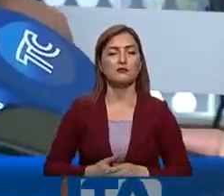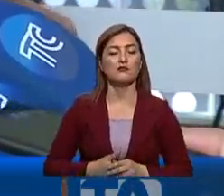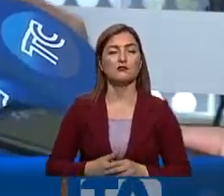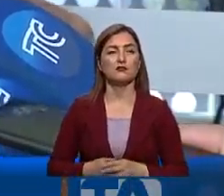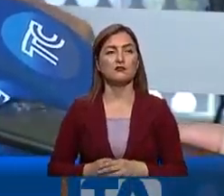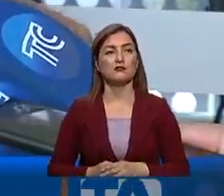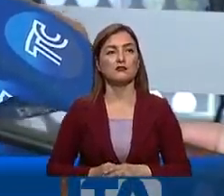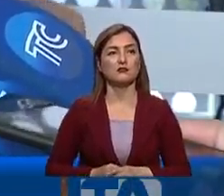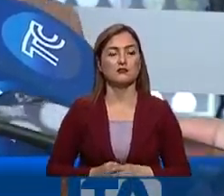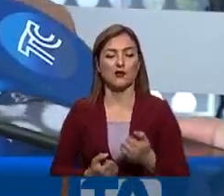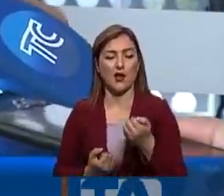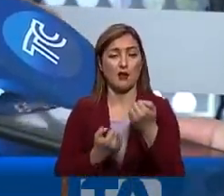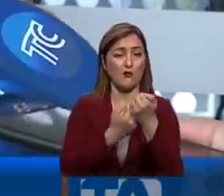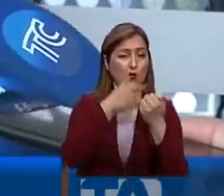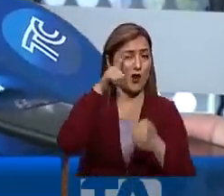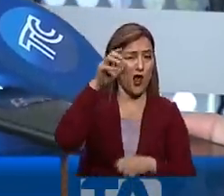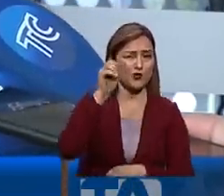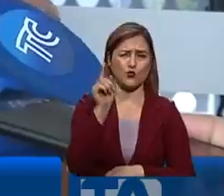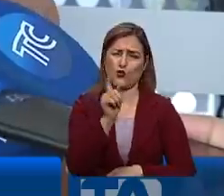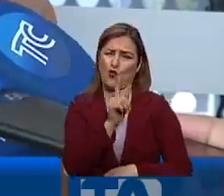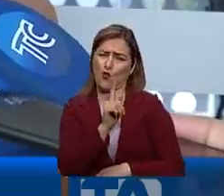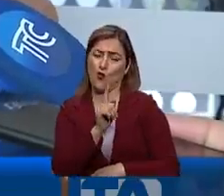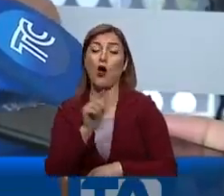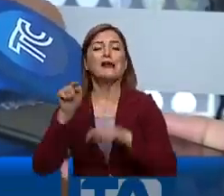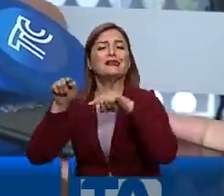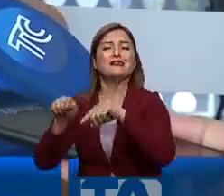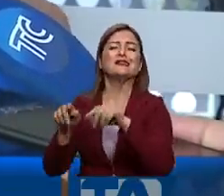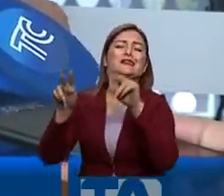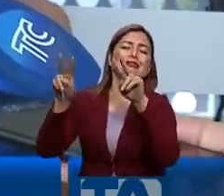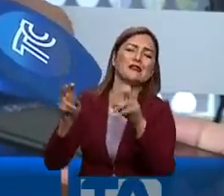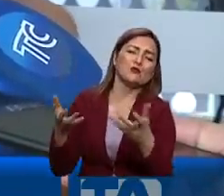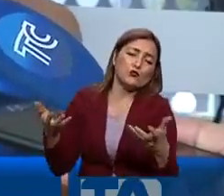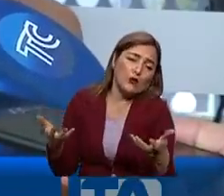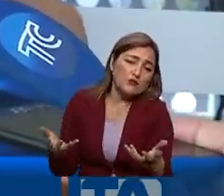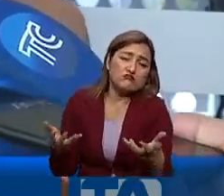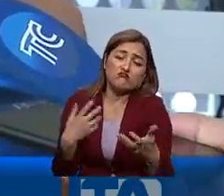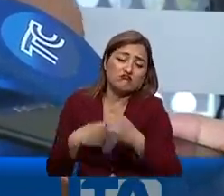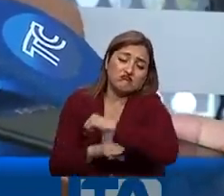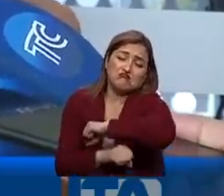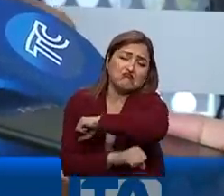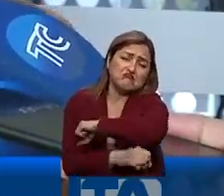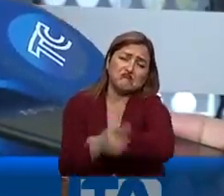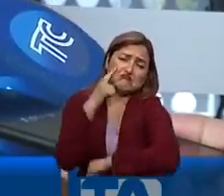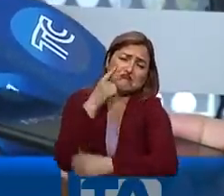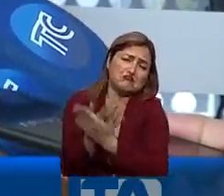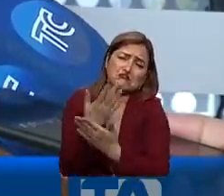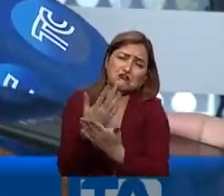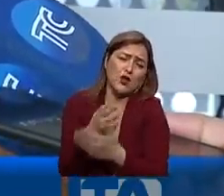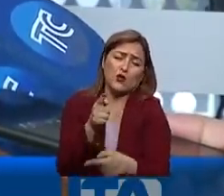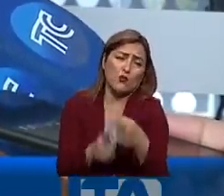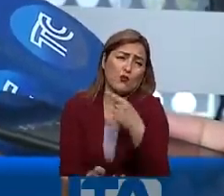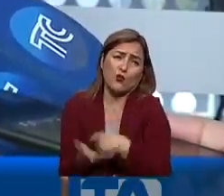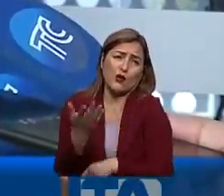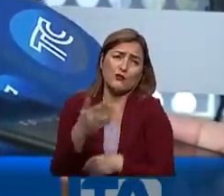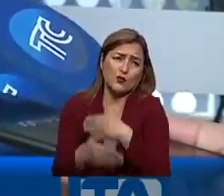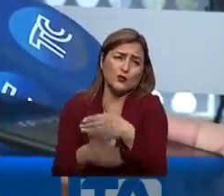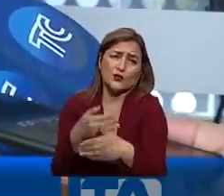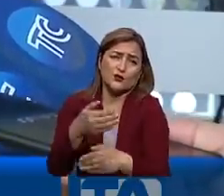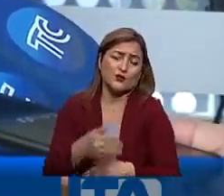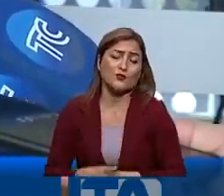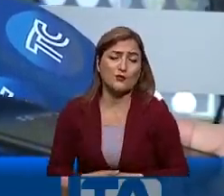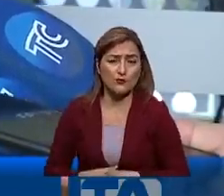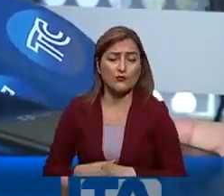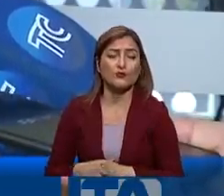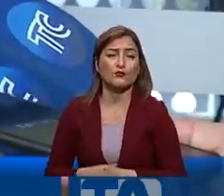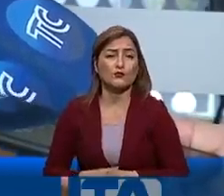por apoyo al presidente, sino porque en realidad pues no tiene condumio, por lo tanto no puede ser procesado